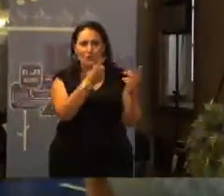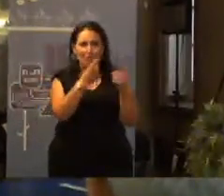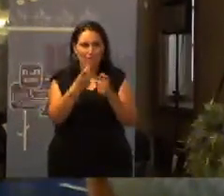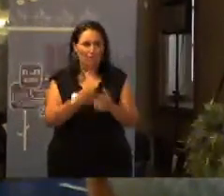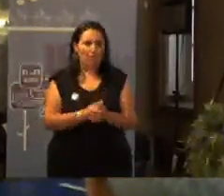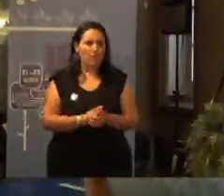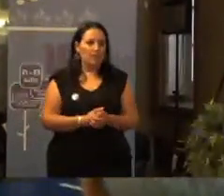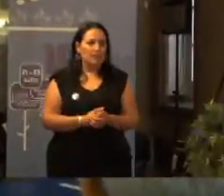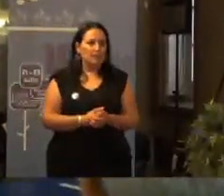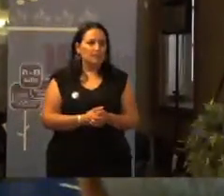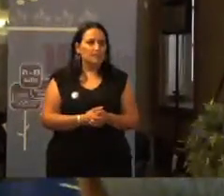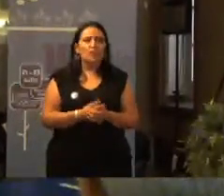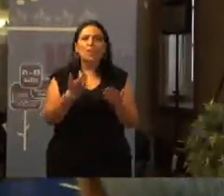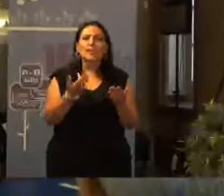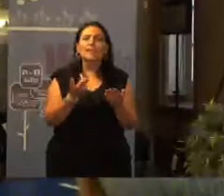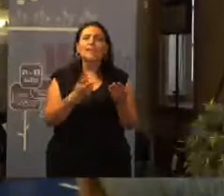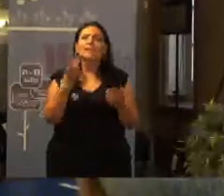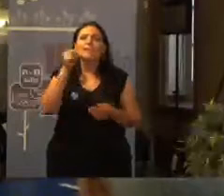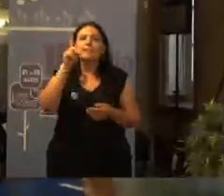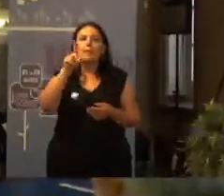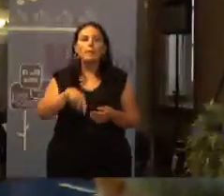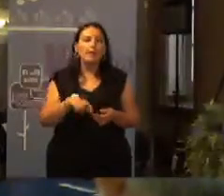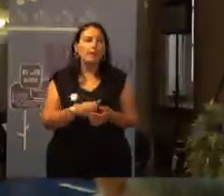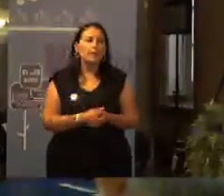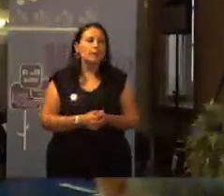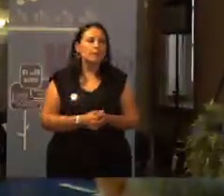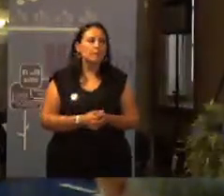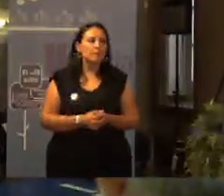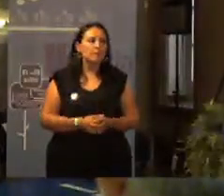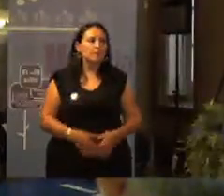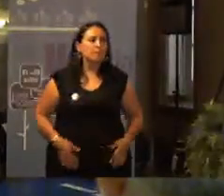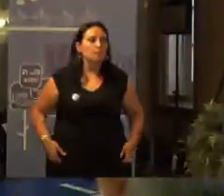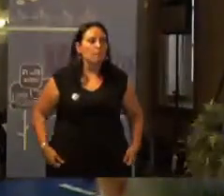Así sucesivamente. E, por outra banda, que isto,